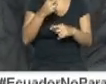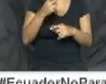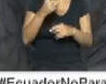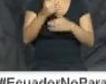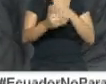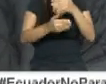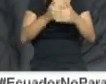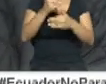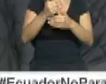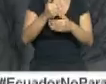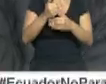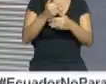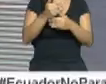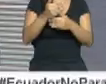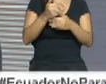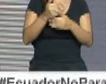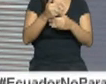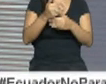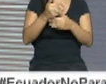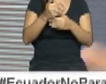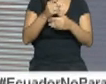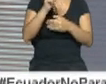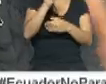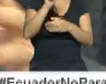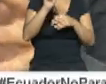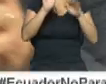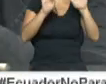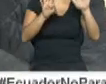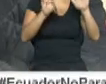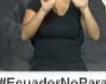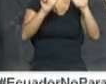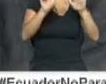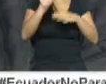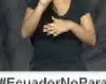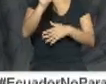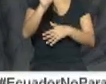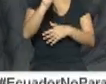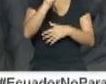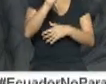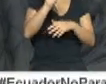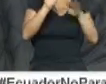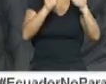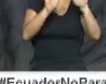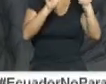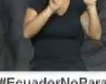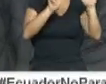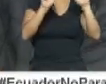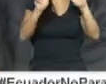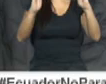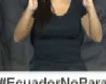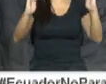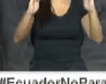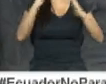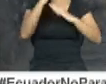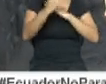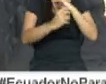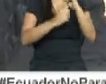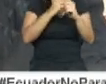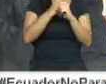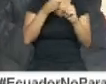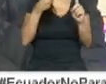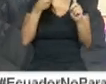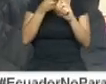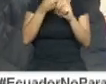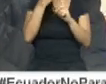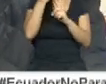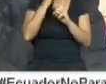proceso fue en el año 84, 88, básicamente se focalizó el análisis, son casos que ciertamente son todavía, en